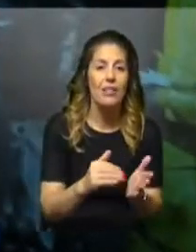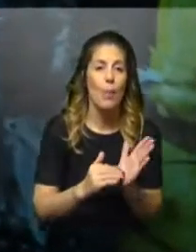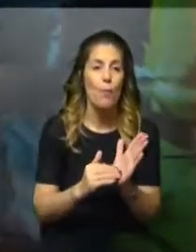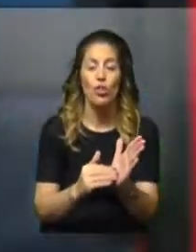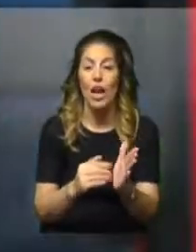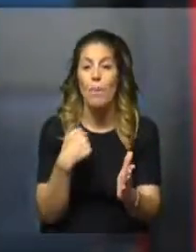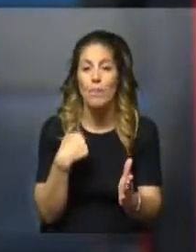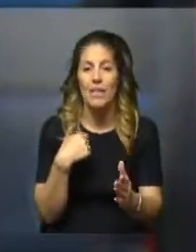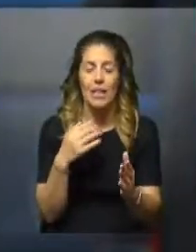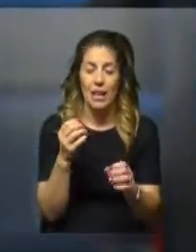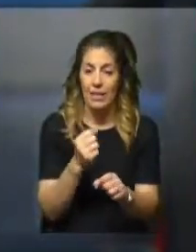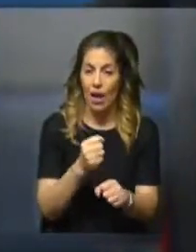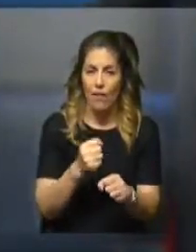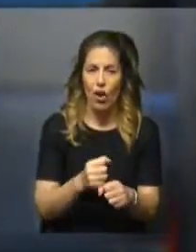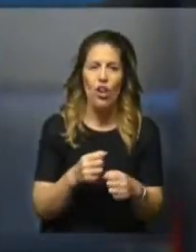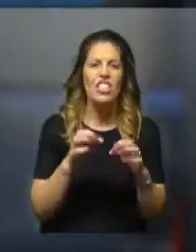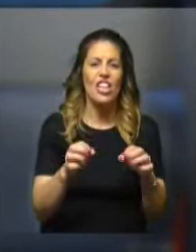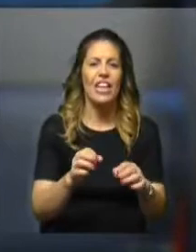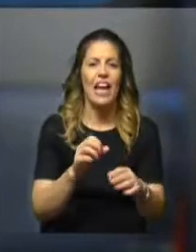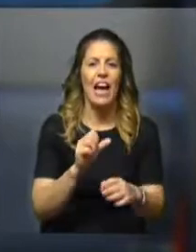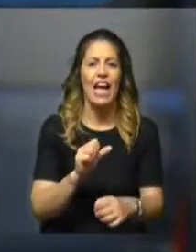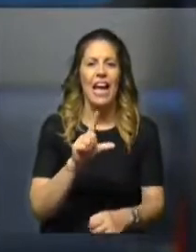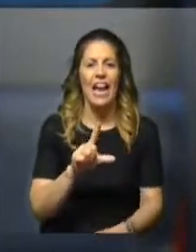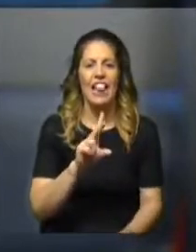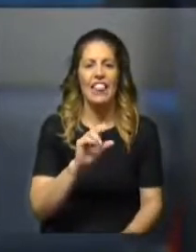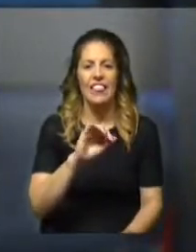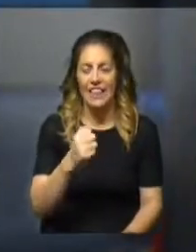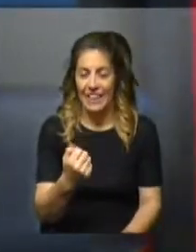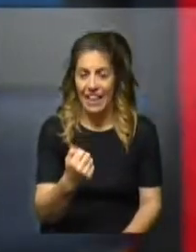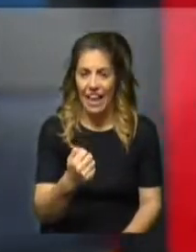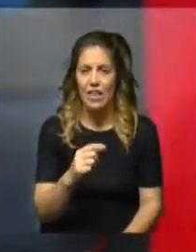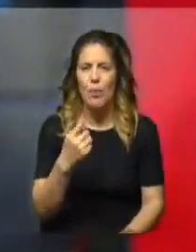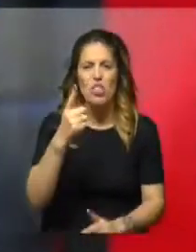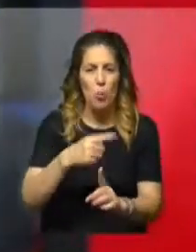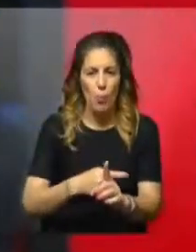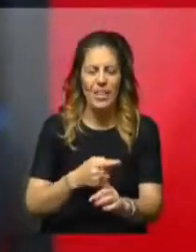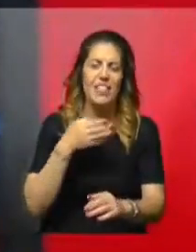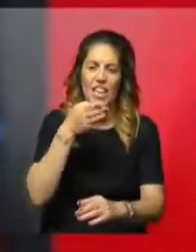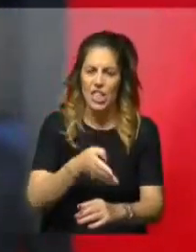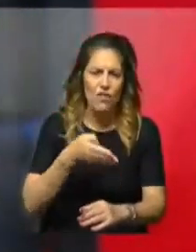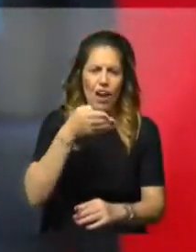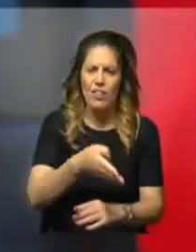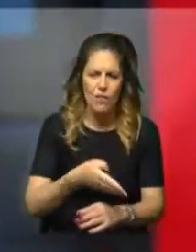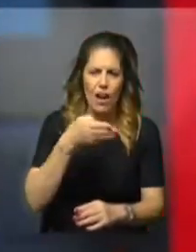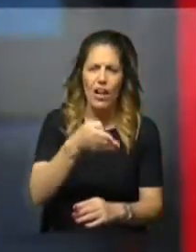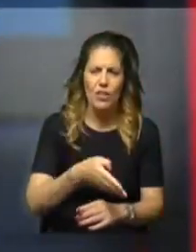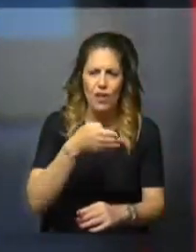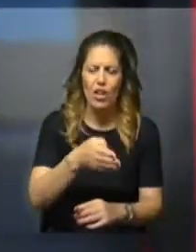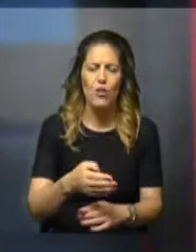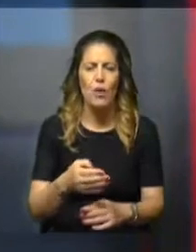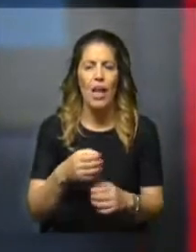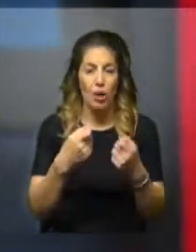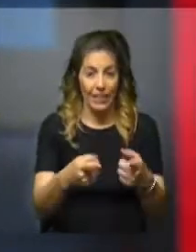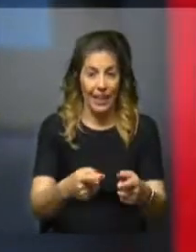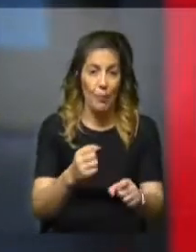un día llegó el día dejé mis trabajos ahí y bueno y al mes más o menos después de insistir ir sistemáticamente todo el tiempo a preguntar a ver qué